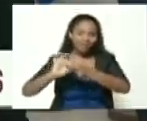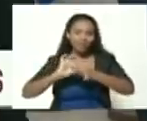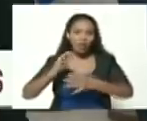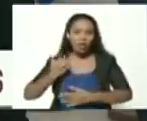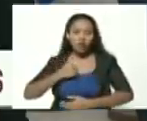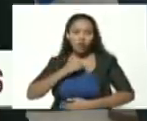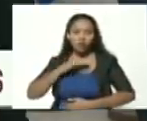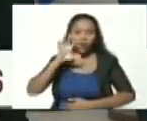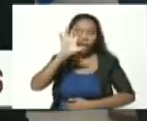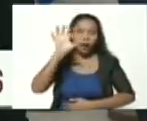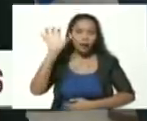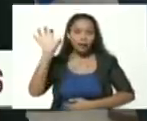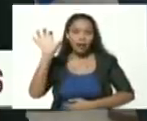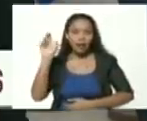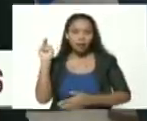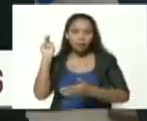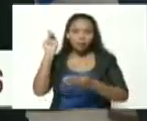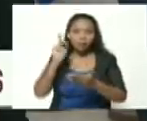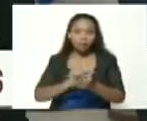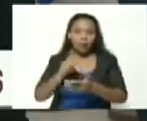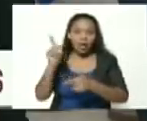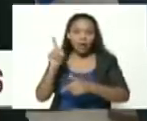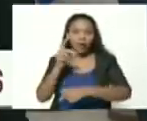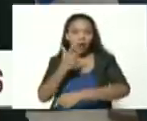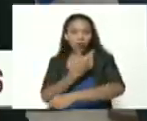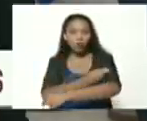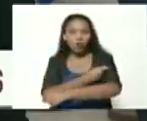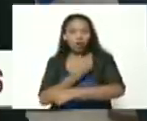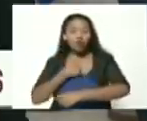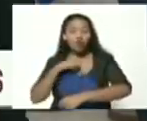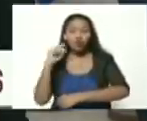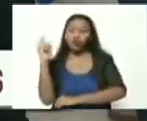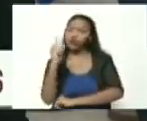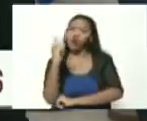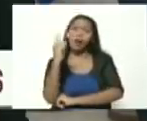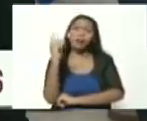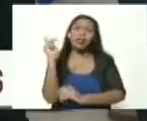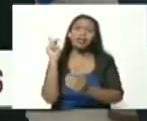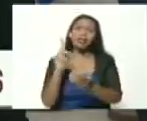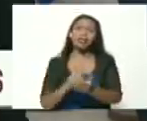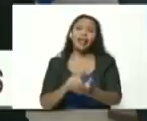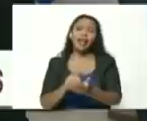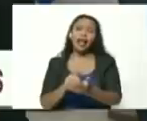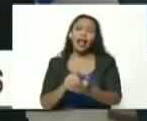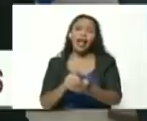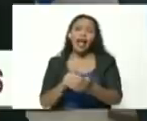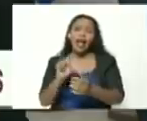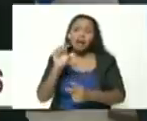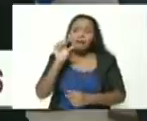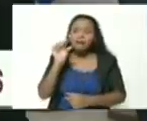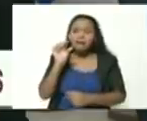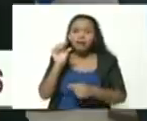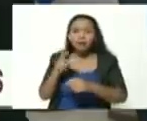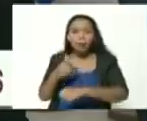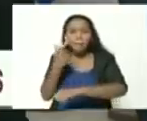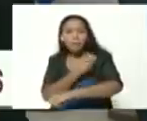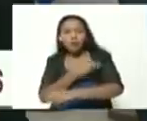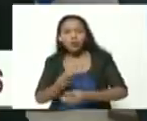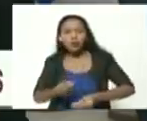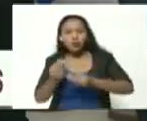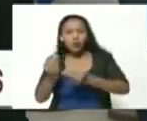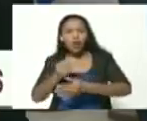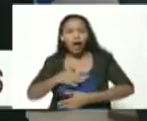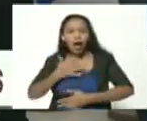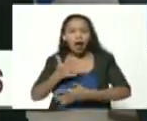países. Con la llegada de esta vacuna, no solamente llega el frasco, el bulbo que podrá ayudar